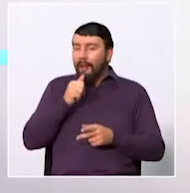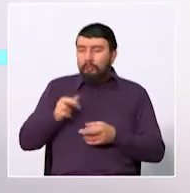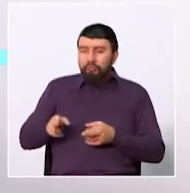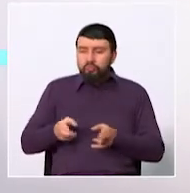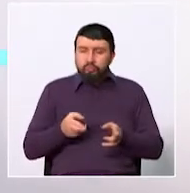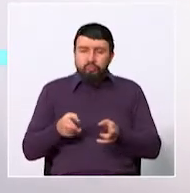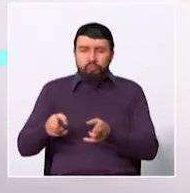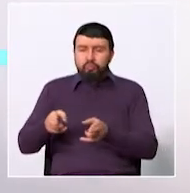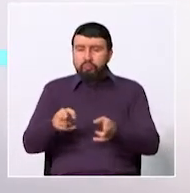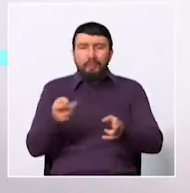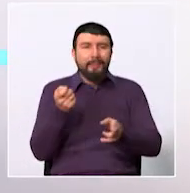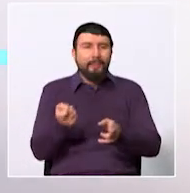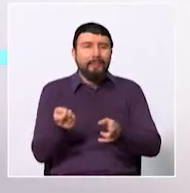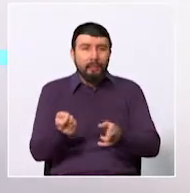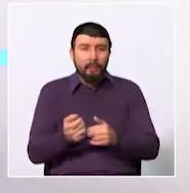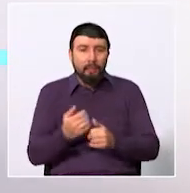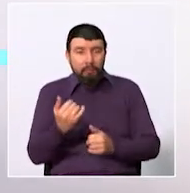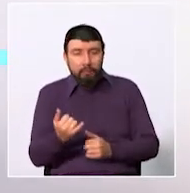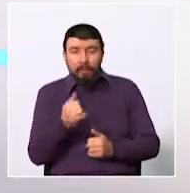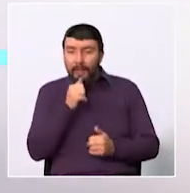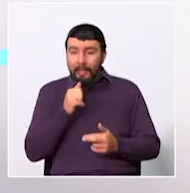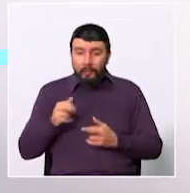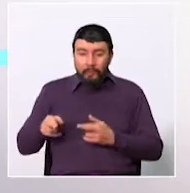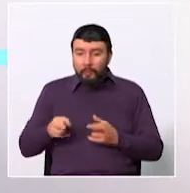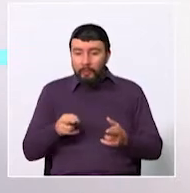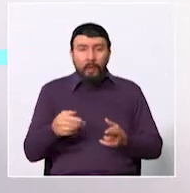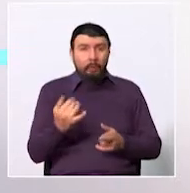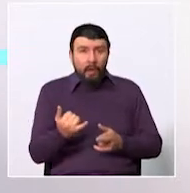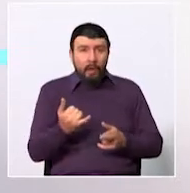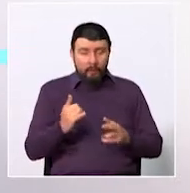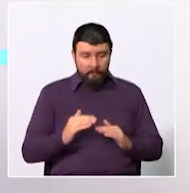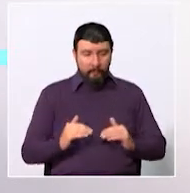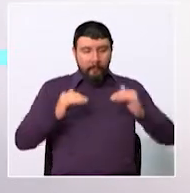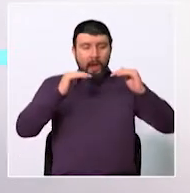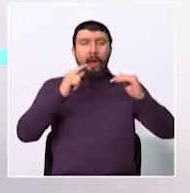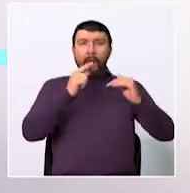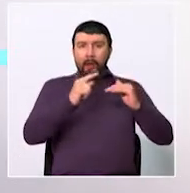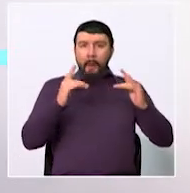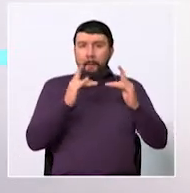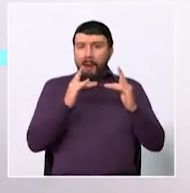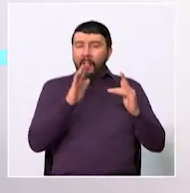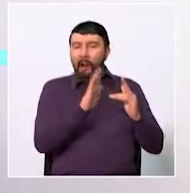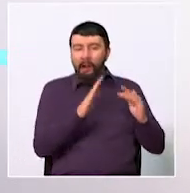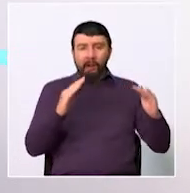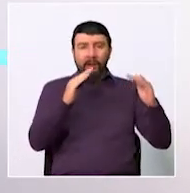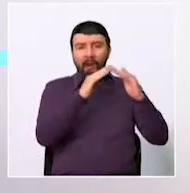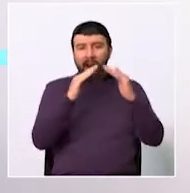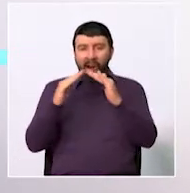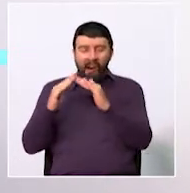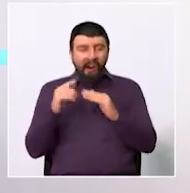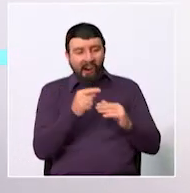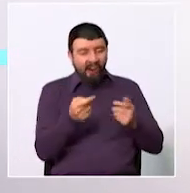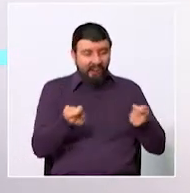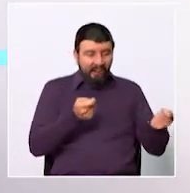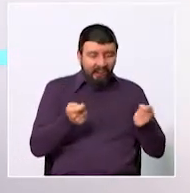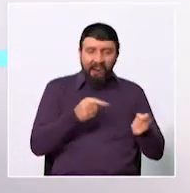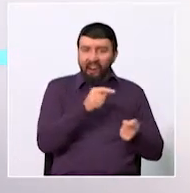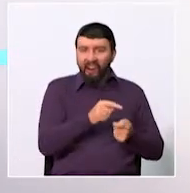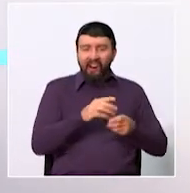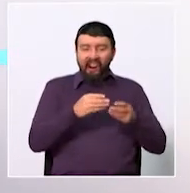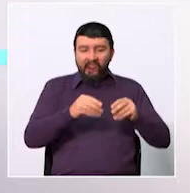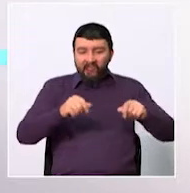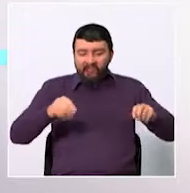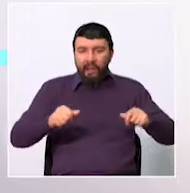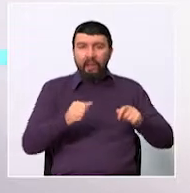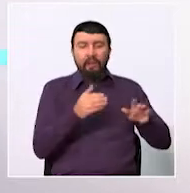sobre la que devorada están los consultorios donde se hacen las terapias de barro de meditación de relajación de